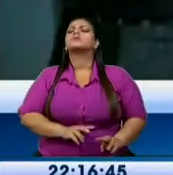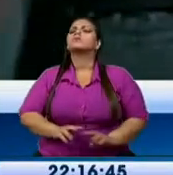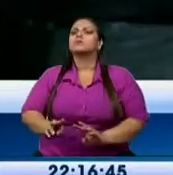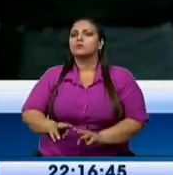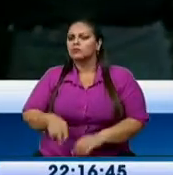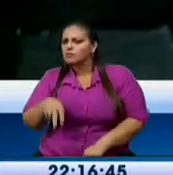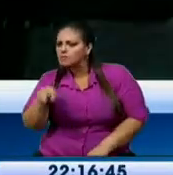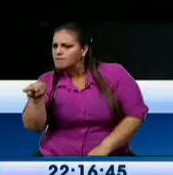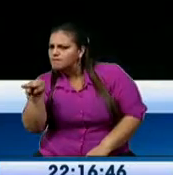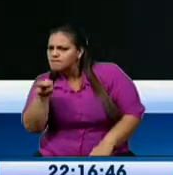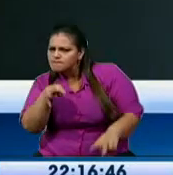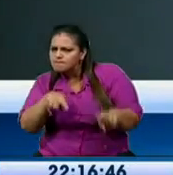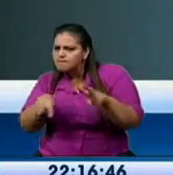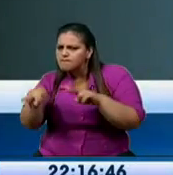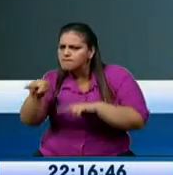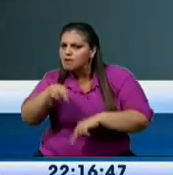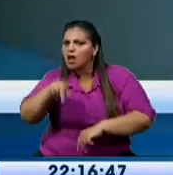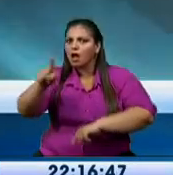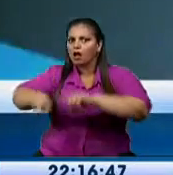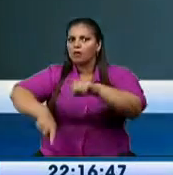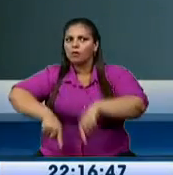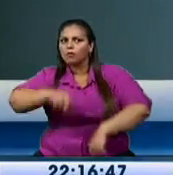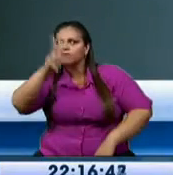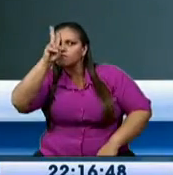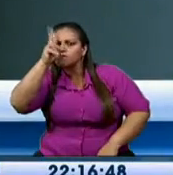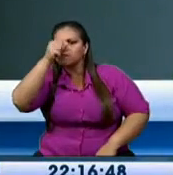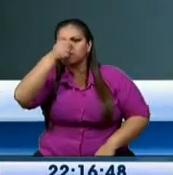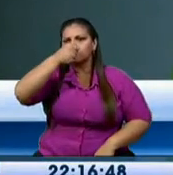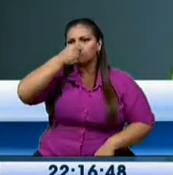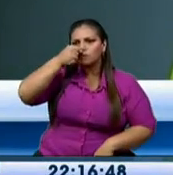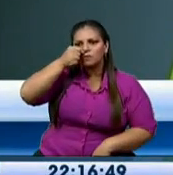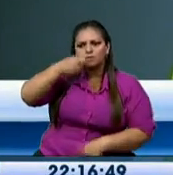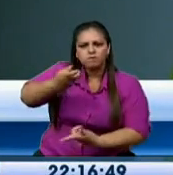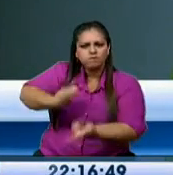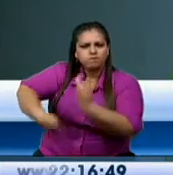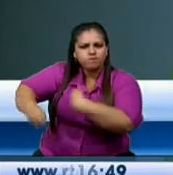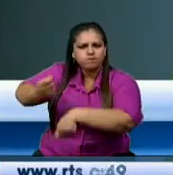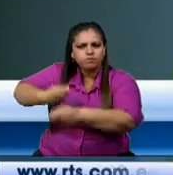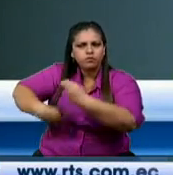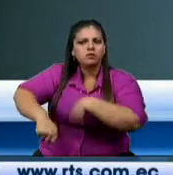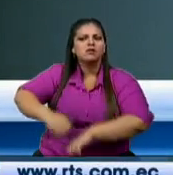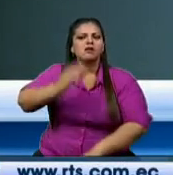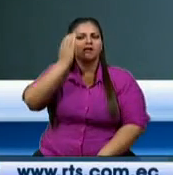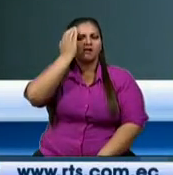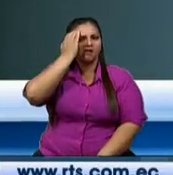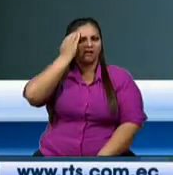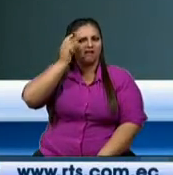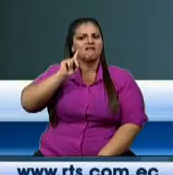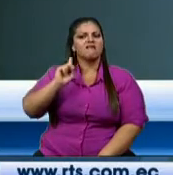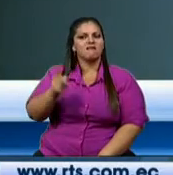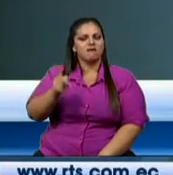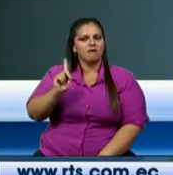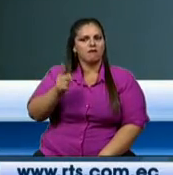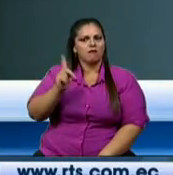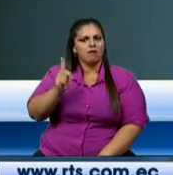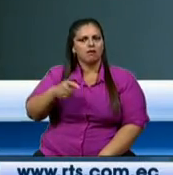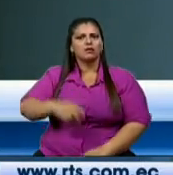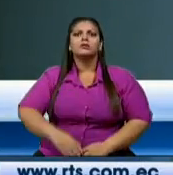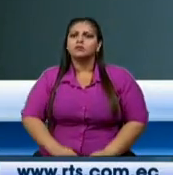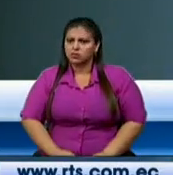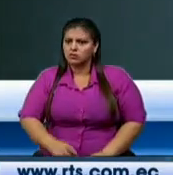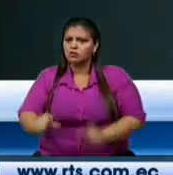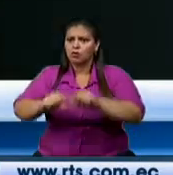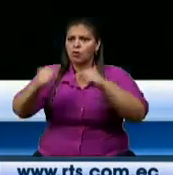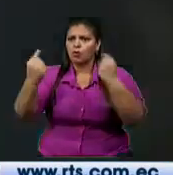el producto prohibido. Evidenciado una organización bien estructurada de microtráfico en el sector de la Mariscal,